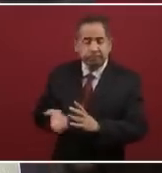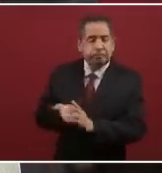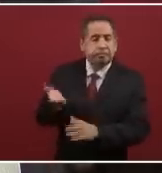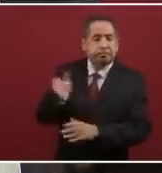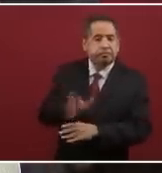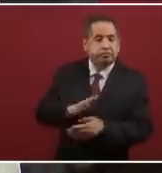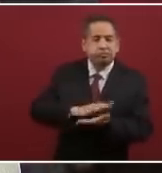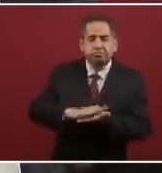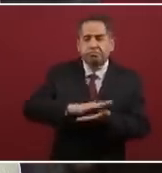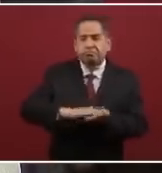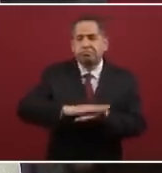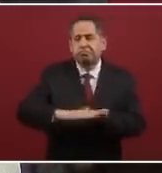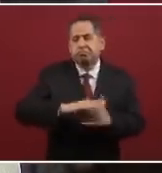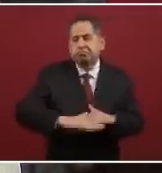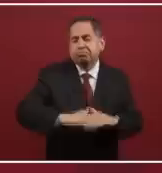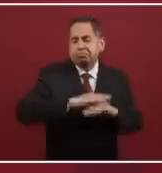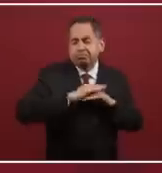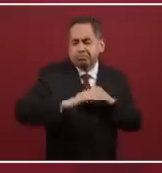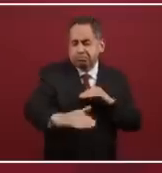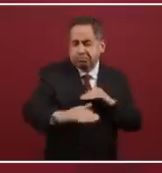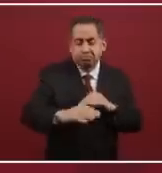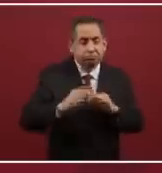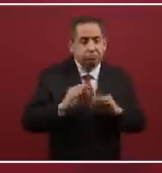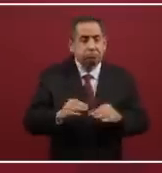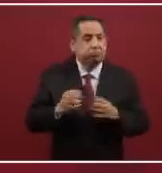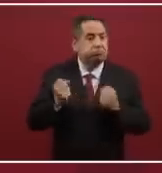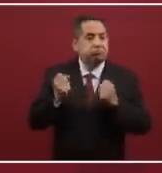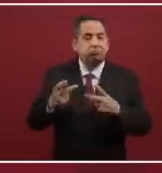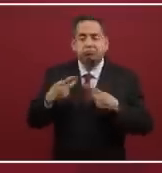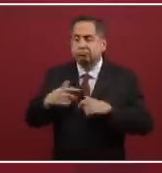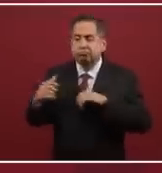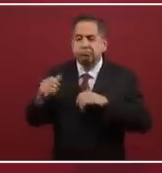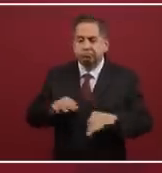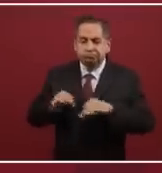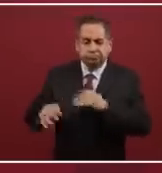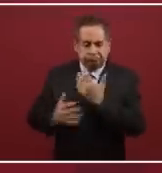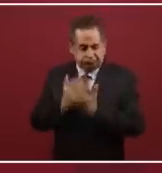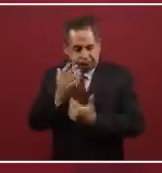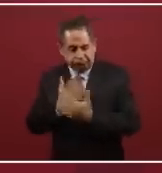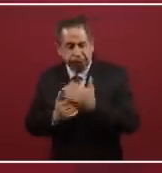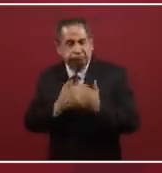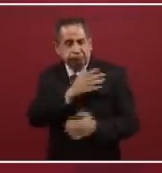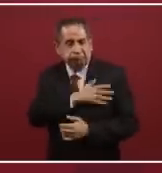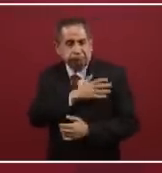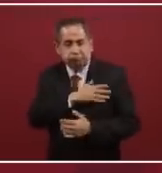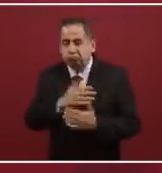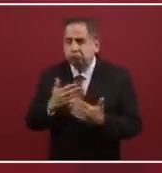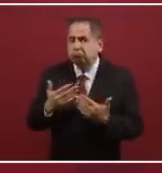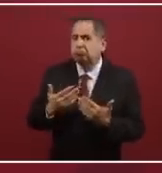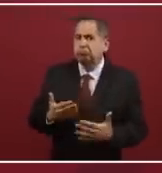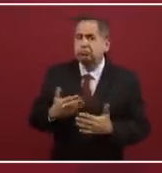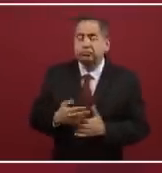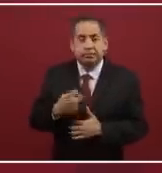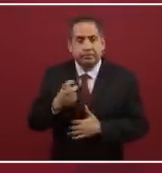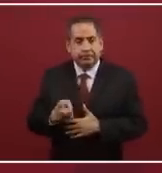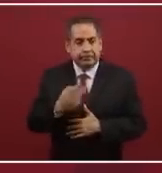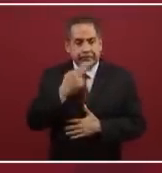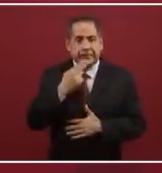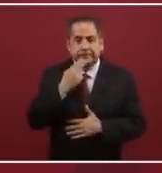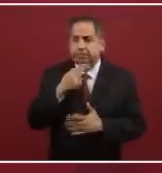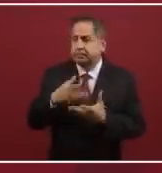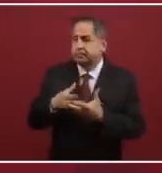trabajo. Es un programa que tiene un efecto